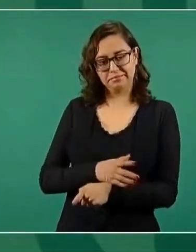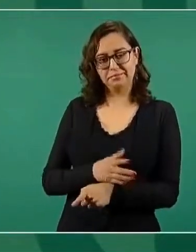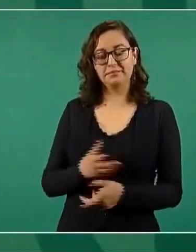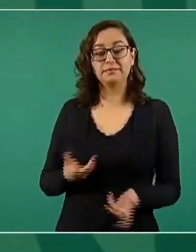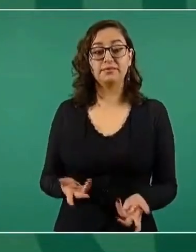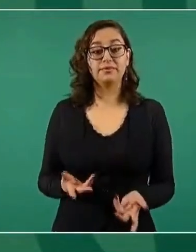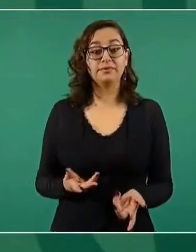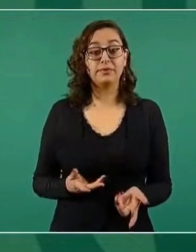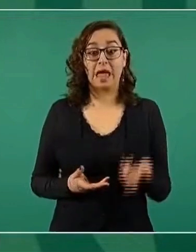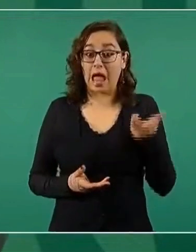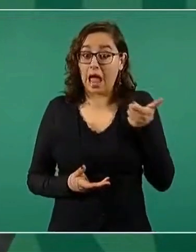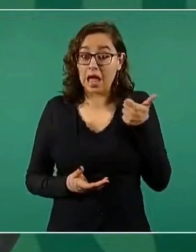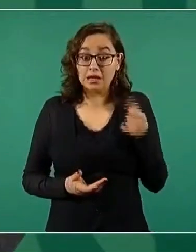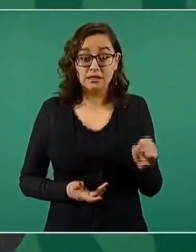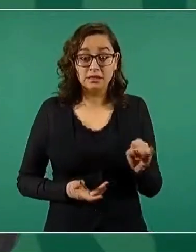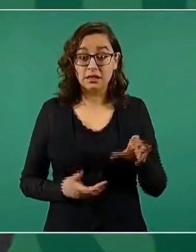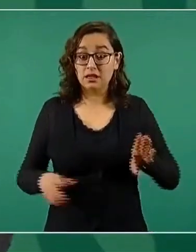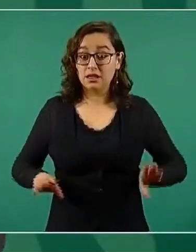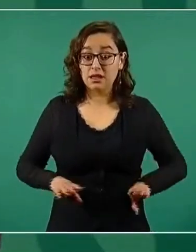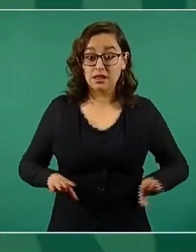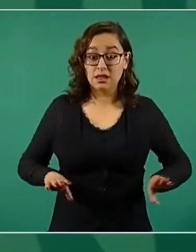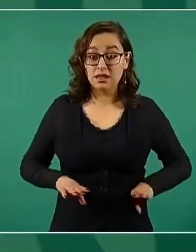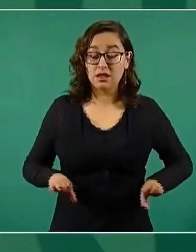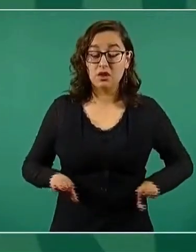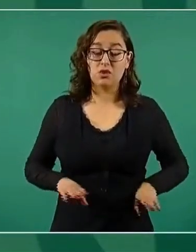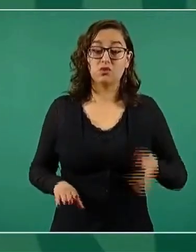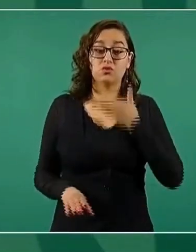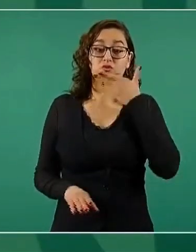Así de vergonzoso era.